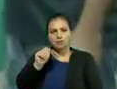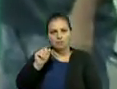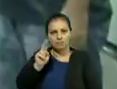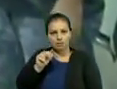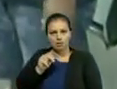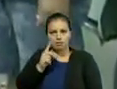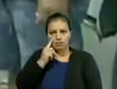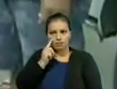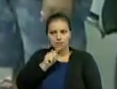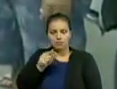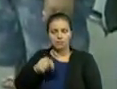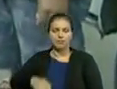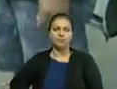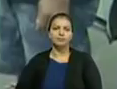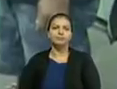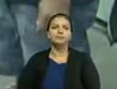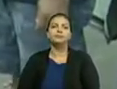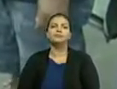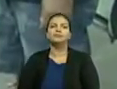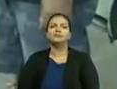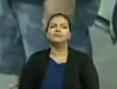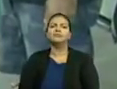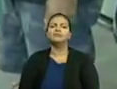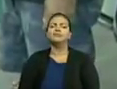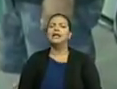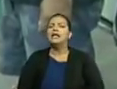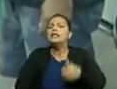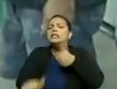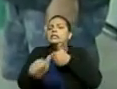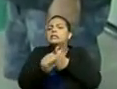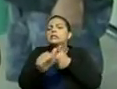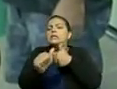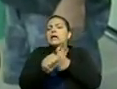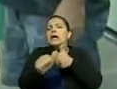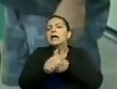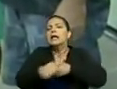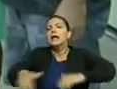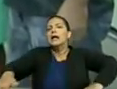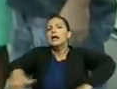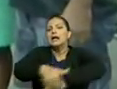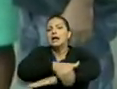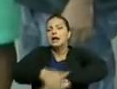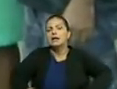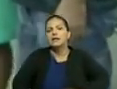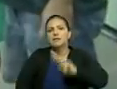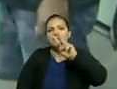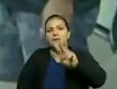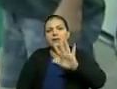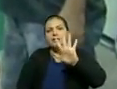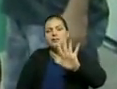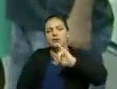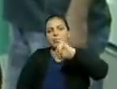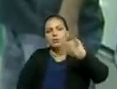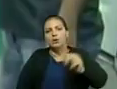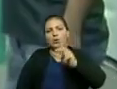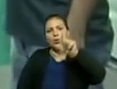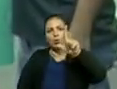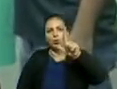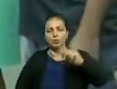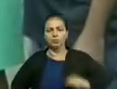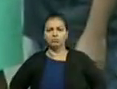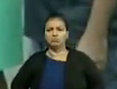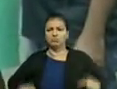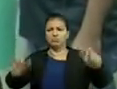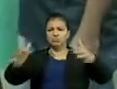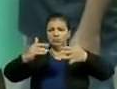dos minutos de la avenida 25 de julio, entrando a Las Malvinas. Esto acá está que apesta. No se